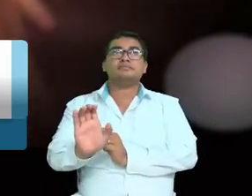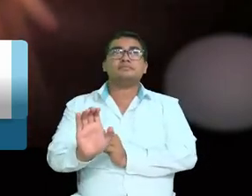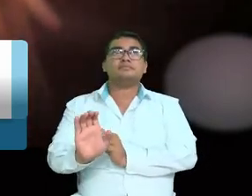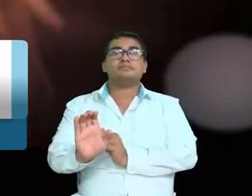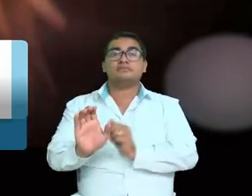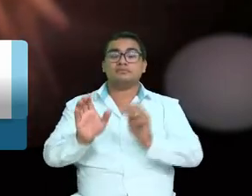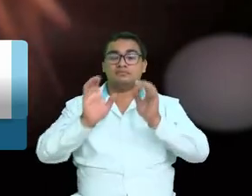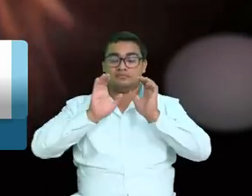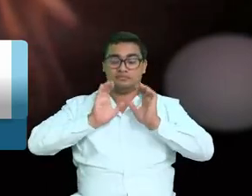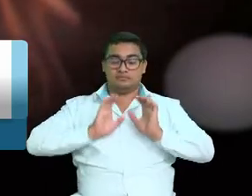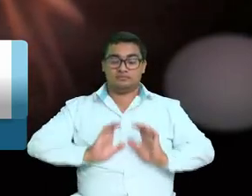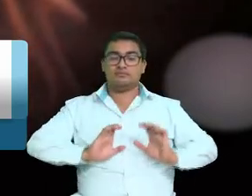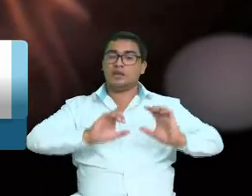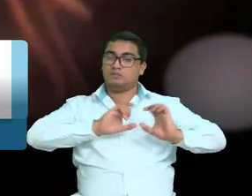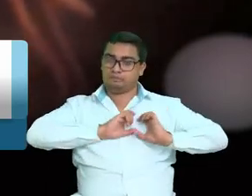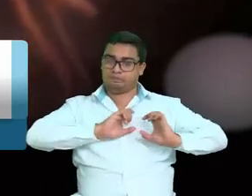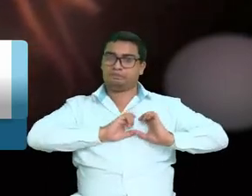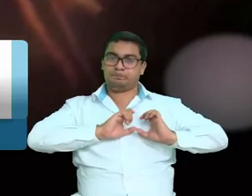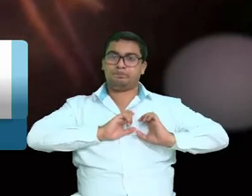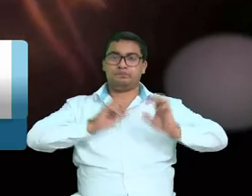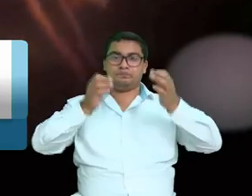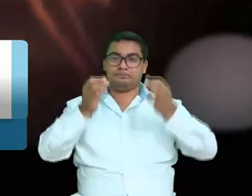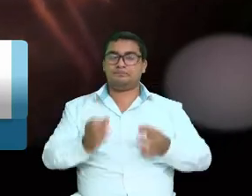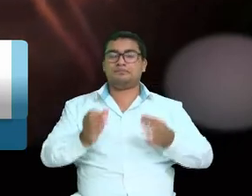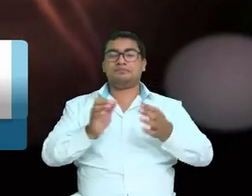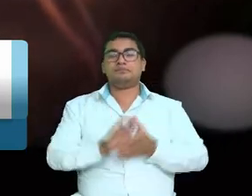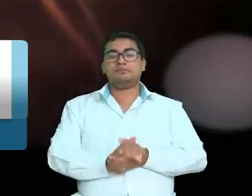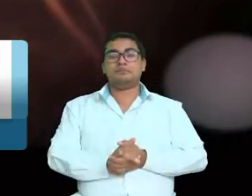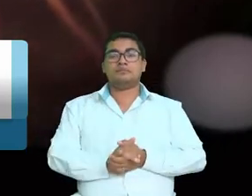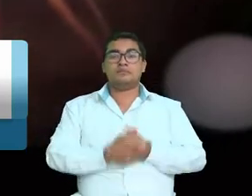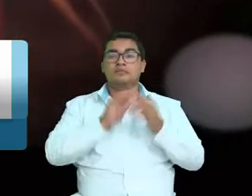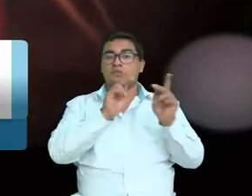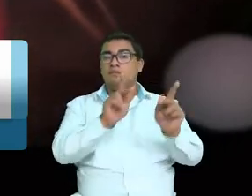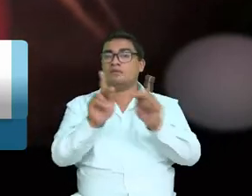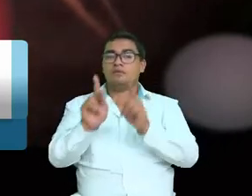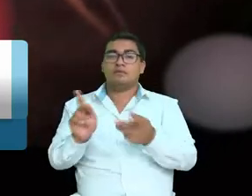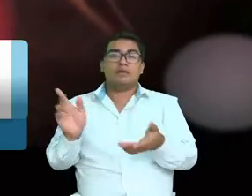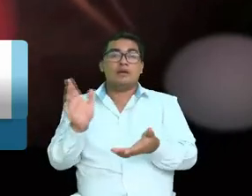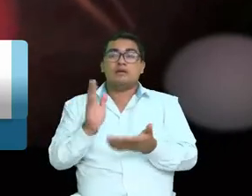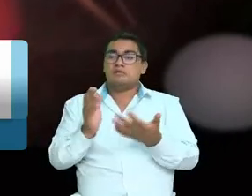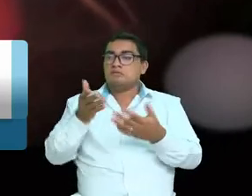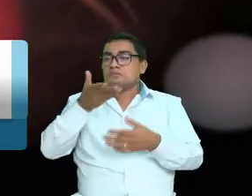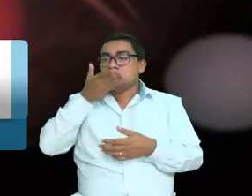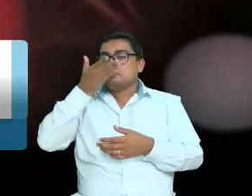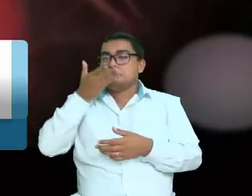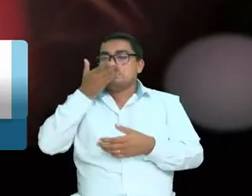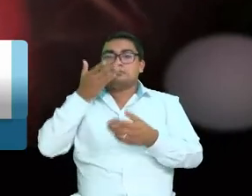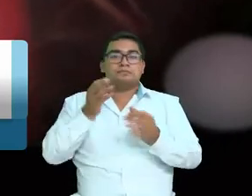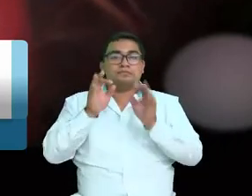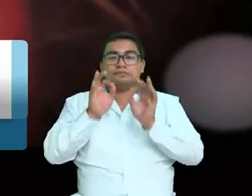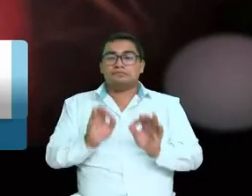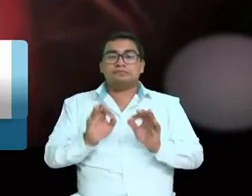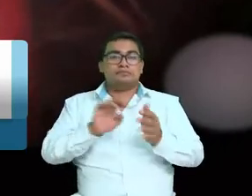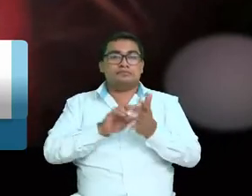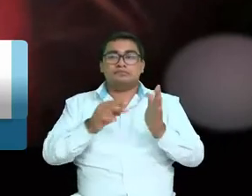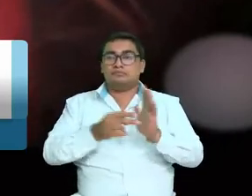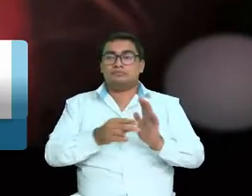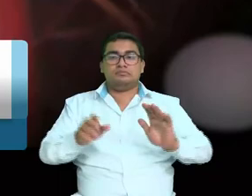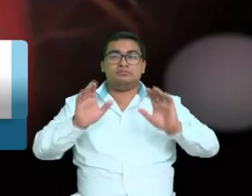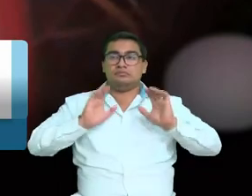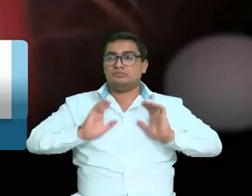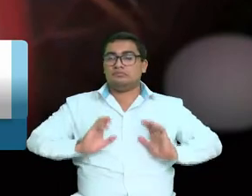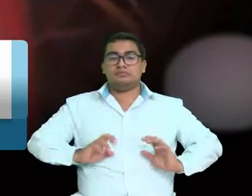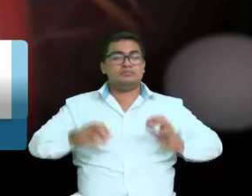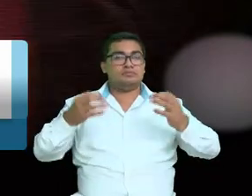sistema funcione, el sistema circulatorio esté muy bien. Porque una persona que está respirando muy bien, me imagino que todo su sistema